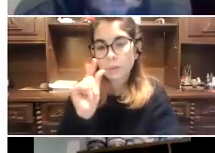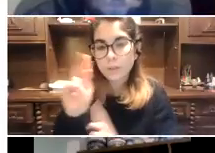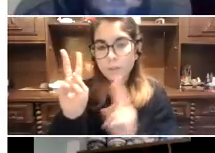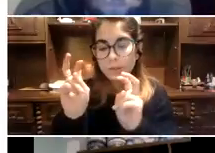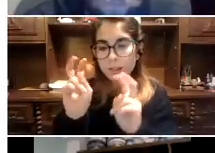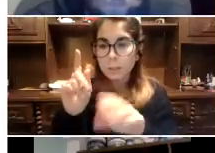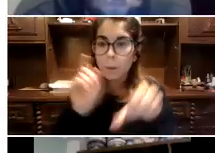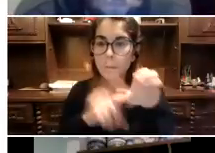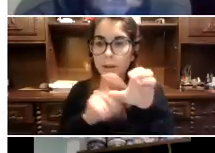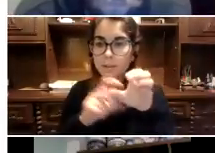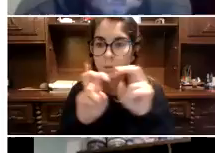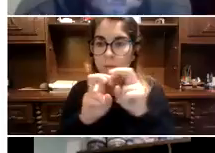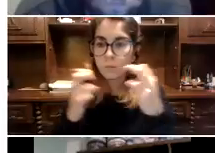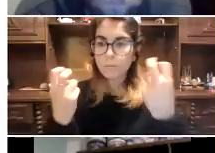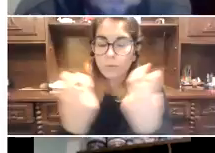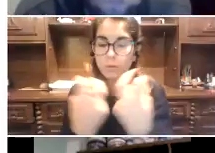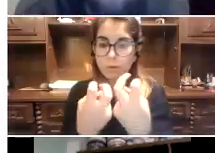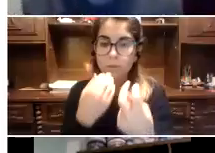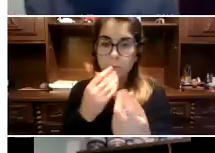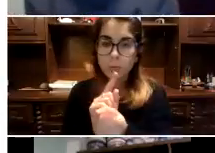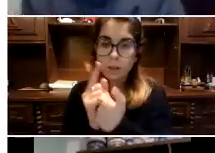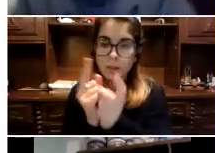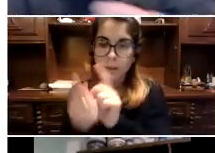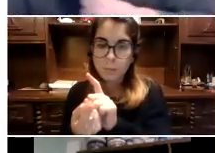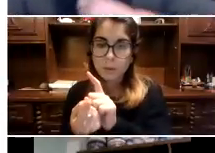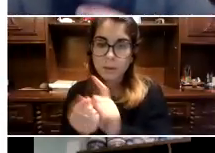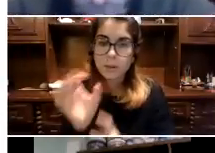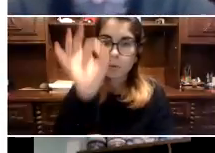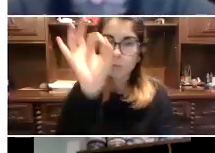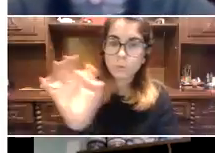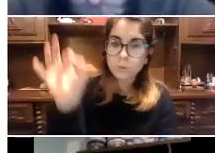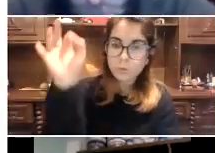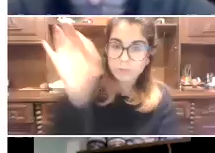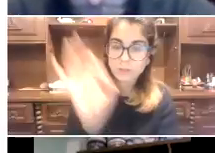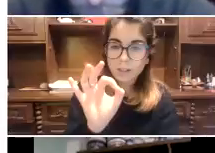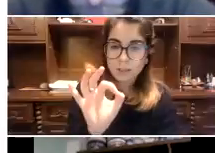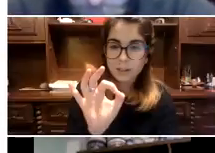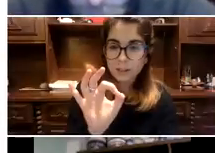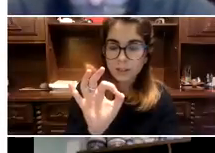foros. También voy a cambiar el puntaje de la grabación 1 por la nota correspondiente.